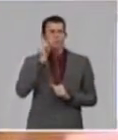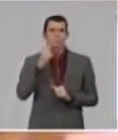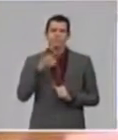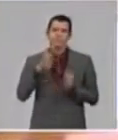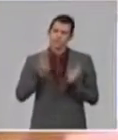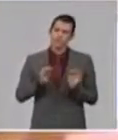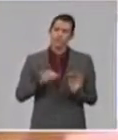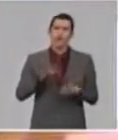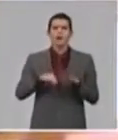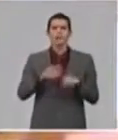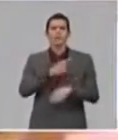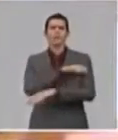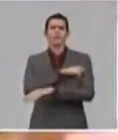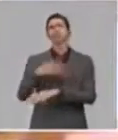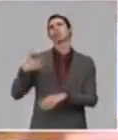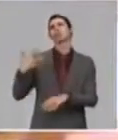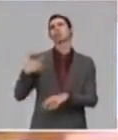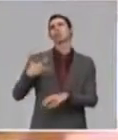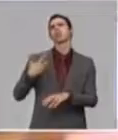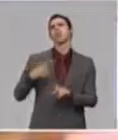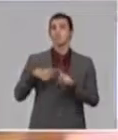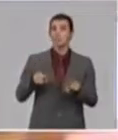toda la información al respecto para poder ir